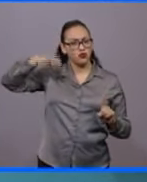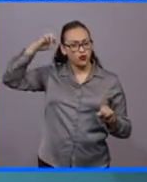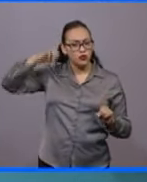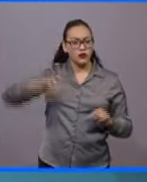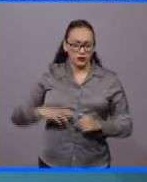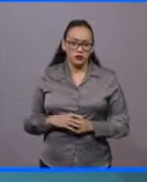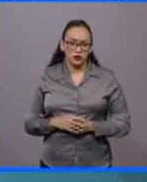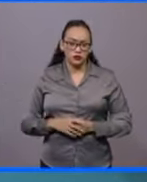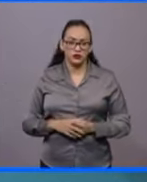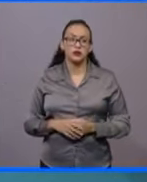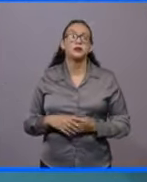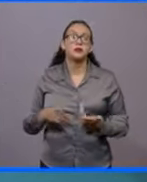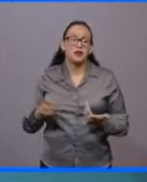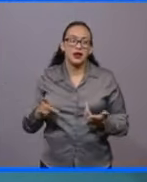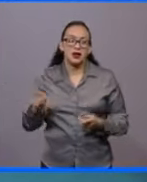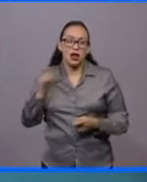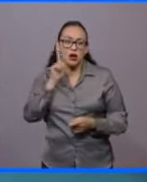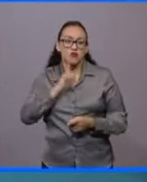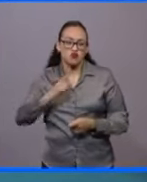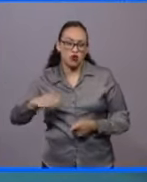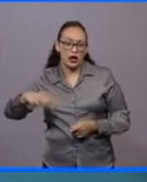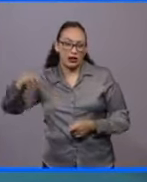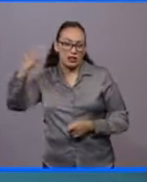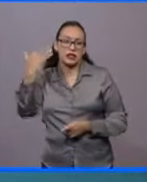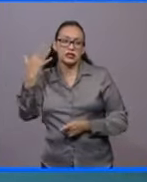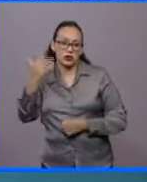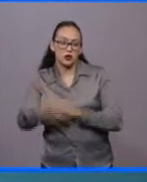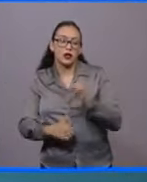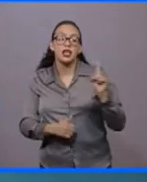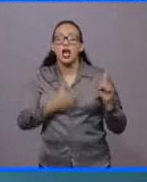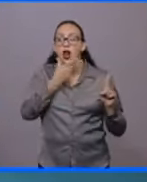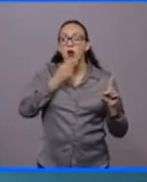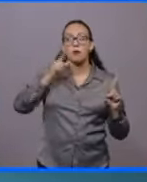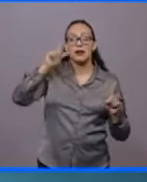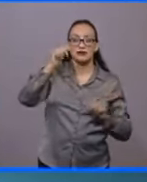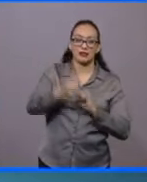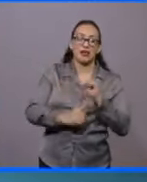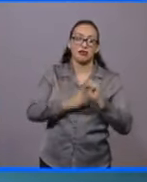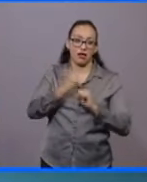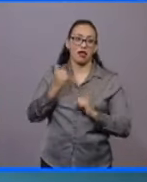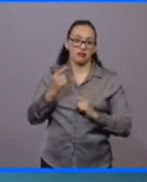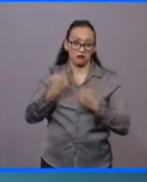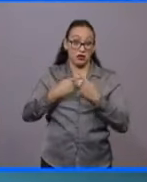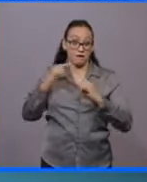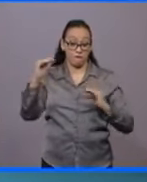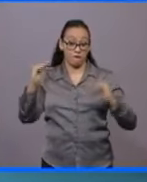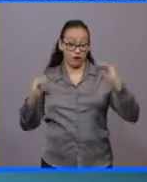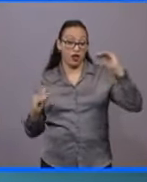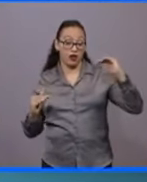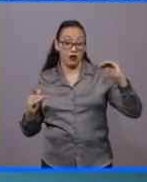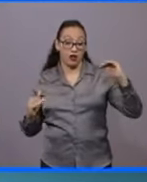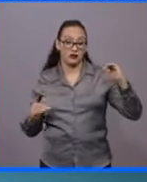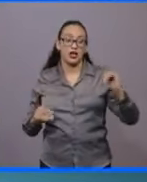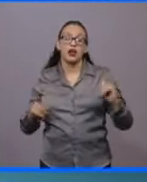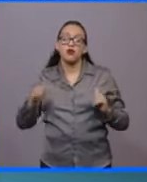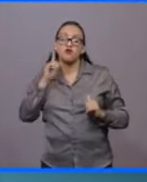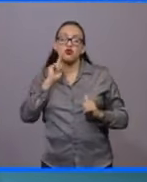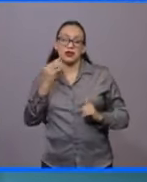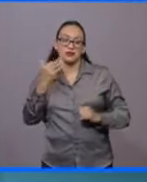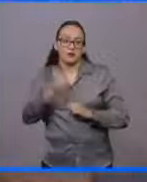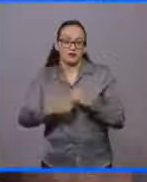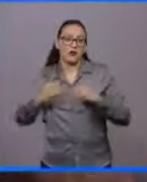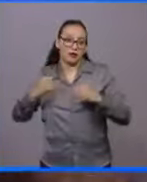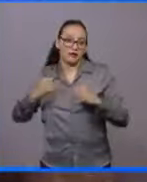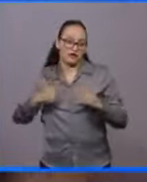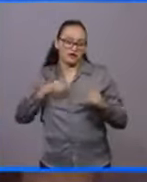era diferente la fuerza de una mujer de 50 a un señor de más de 70 años. Entonces sí hay que hacer valer los medios